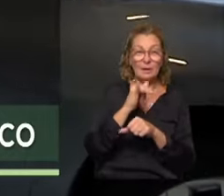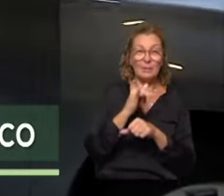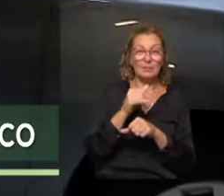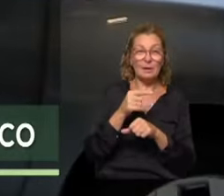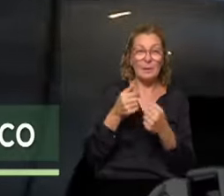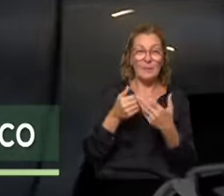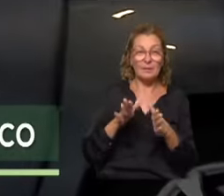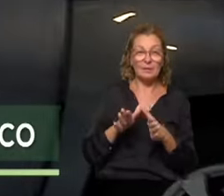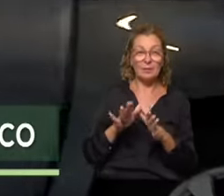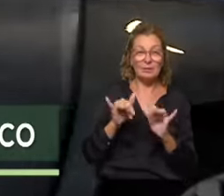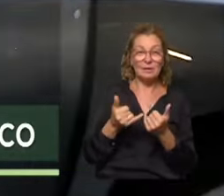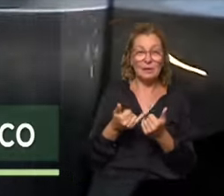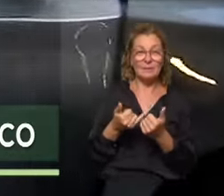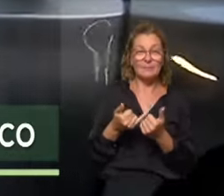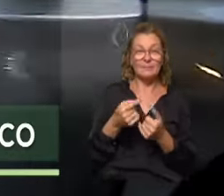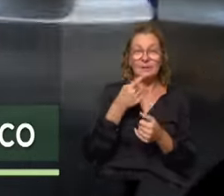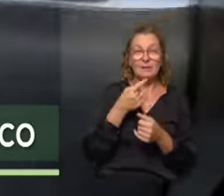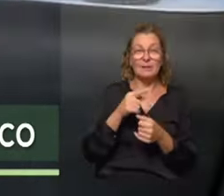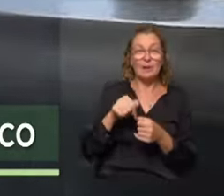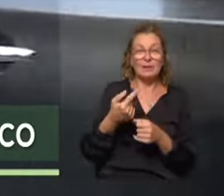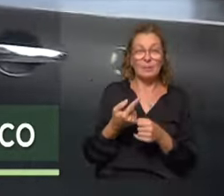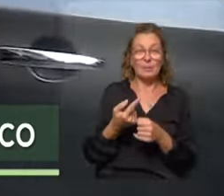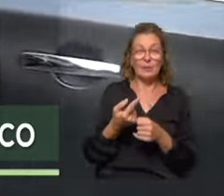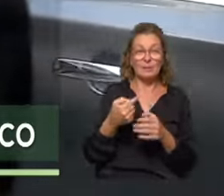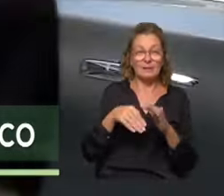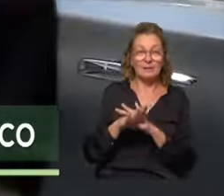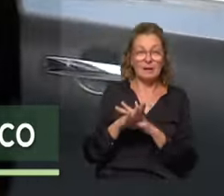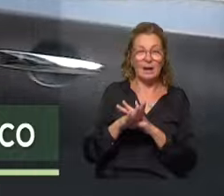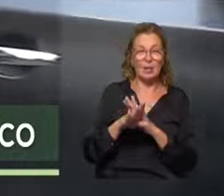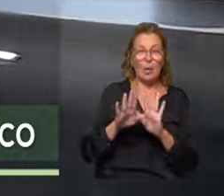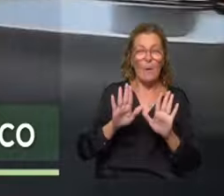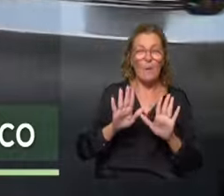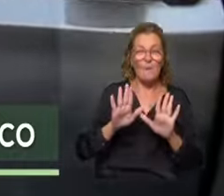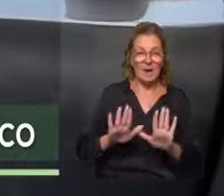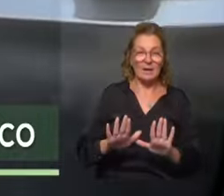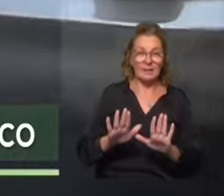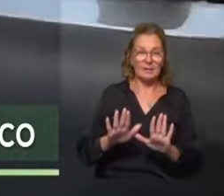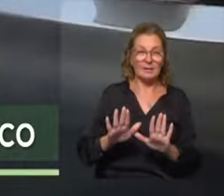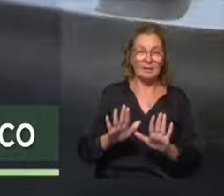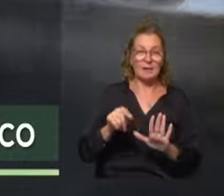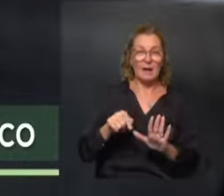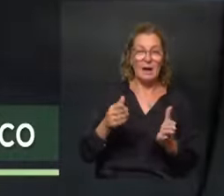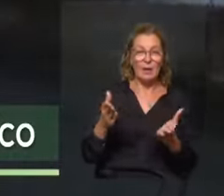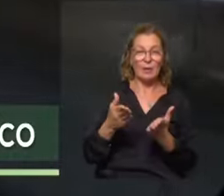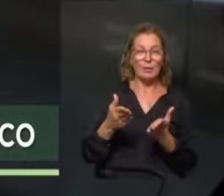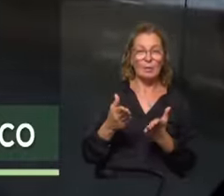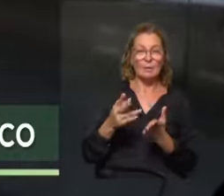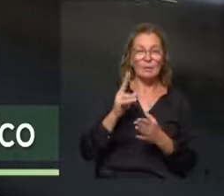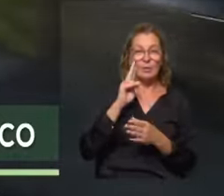la audiencia y Benech nos decía posteriormente que había entrado en un cuarto intermedio. En estos momentos